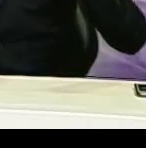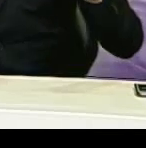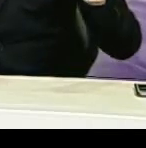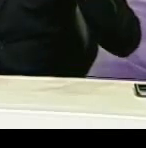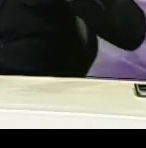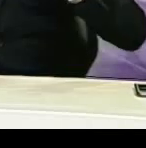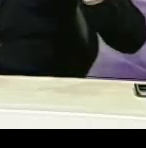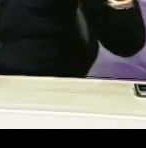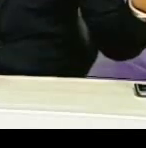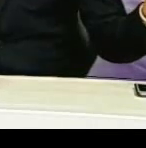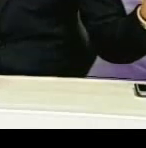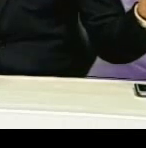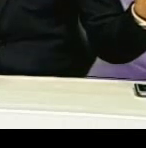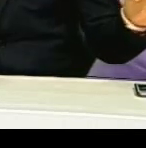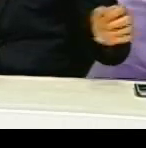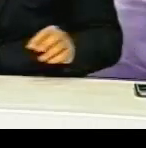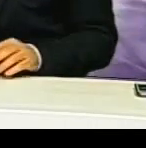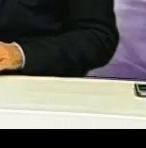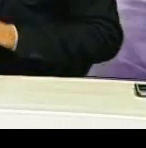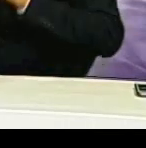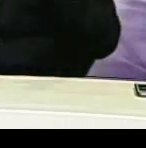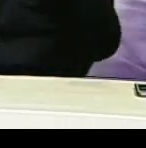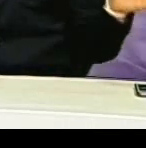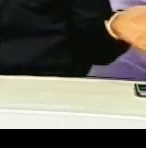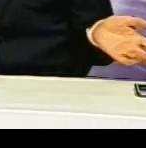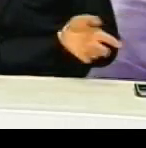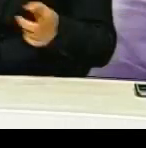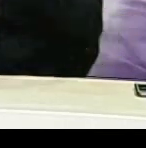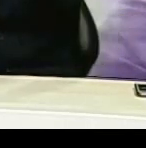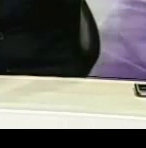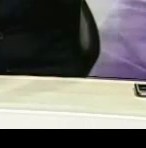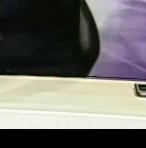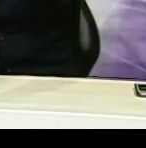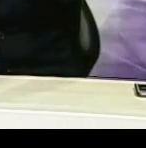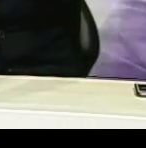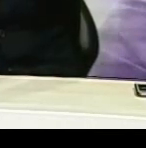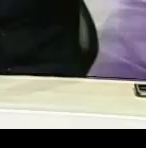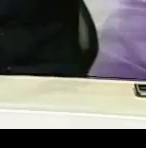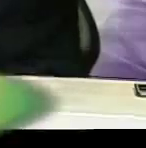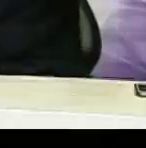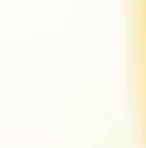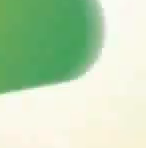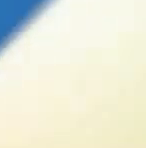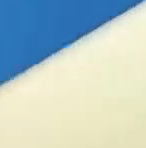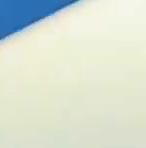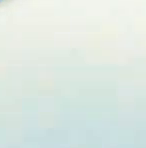mundo se explica a través del fútbol. Acá todo es redondo. Lo esperamos.